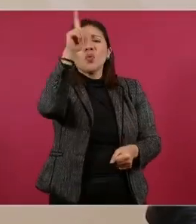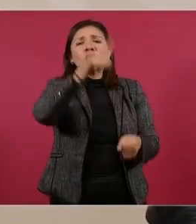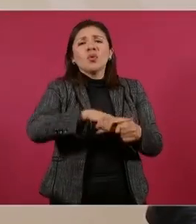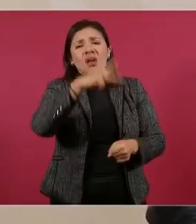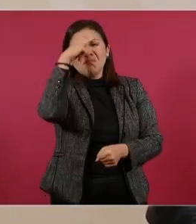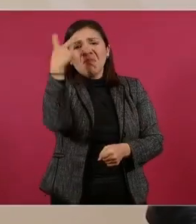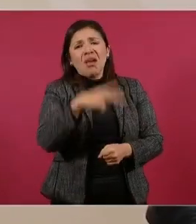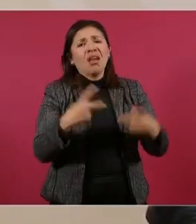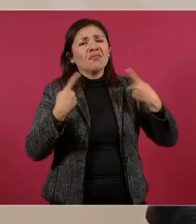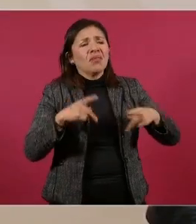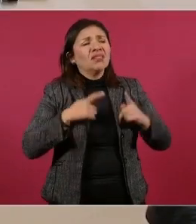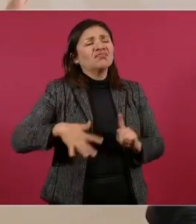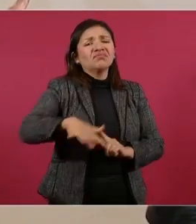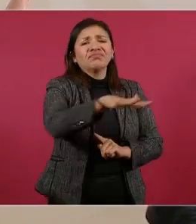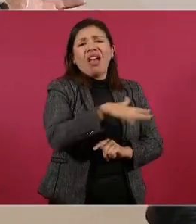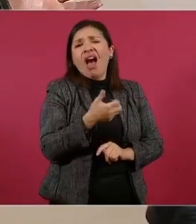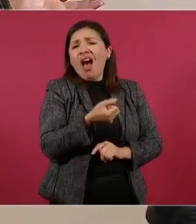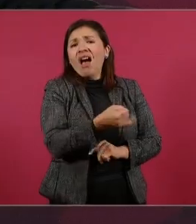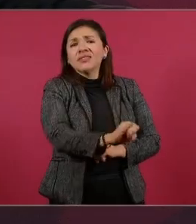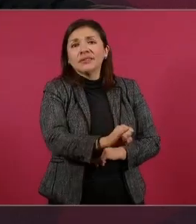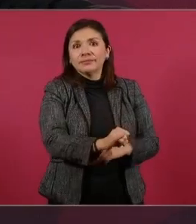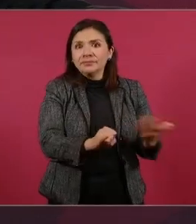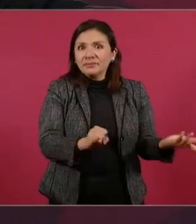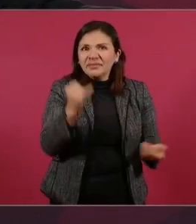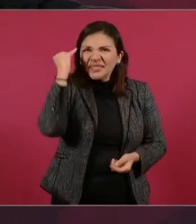de México fí cómo andábamos